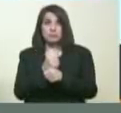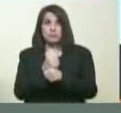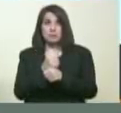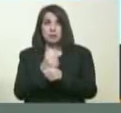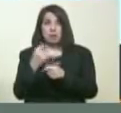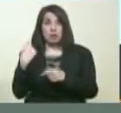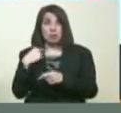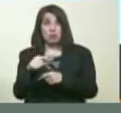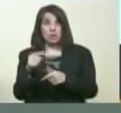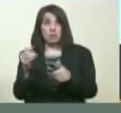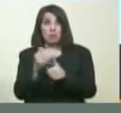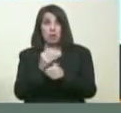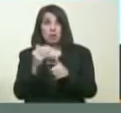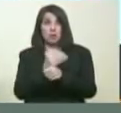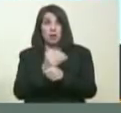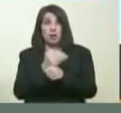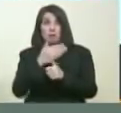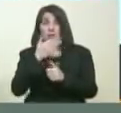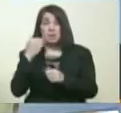lograr por el bien de Venezuela.